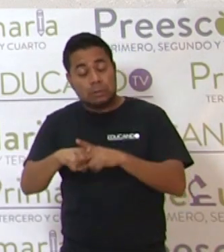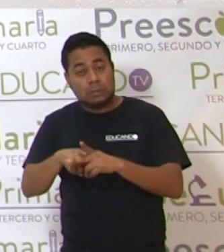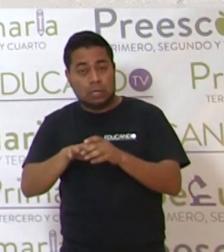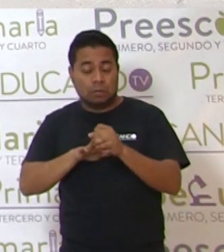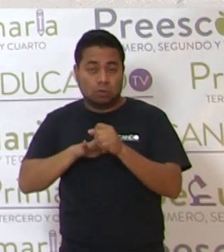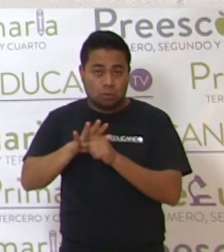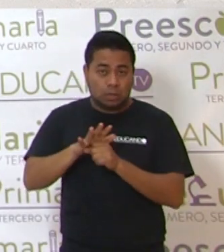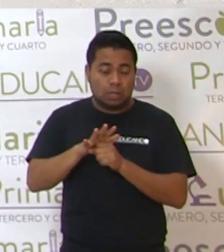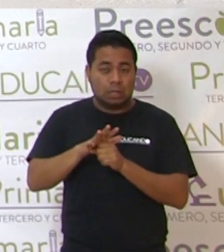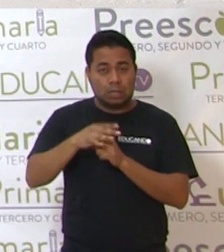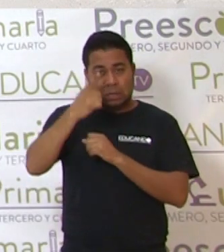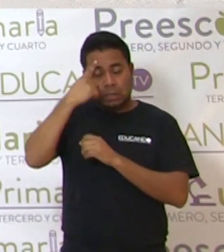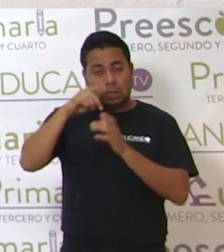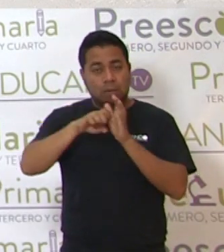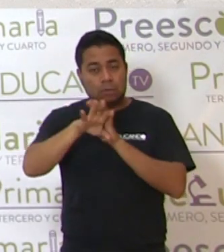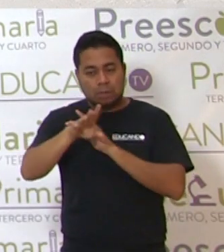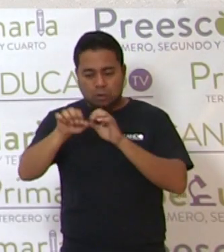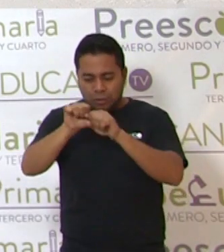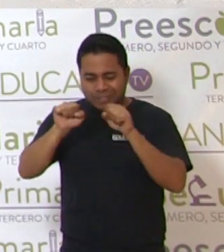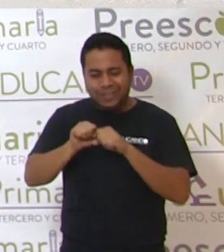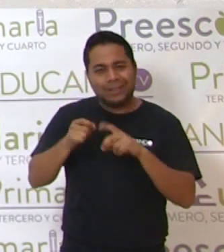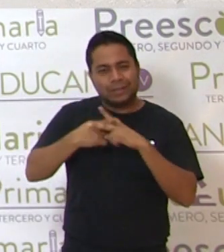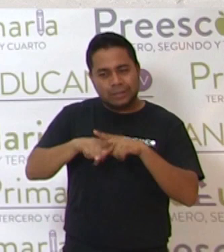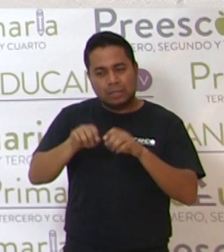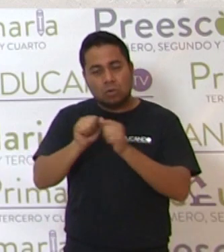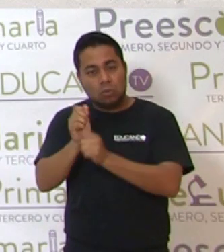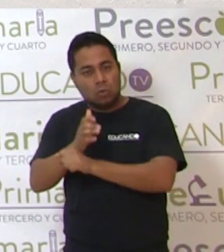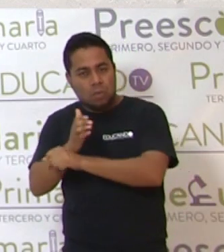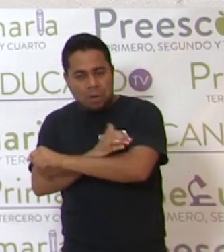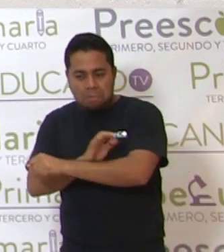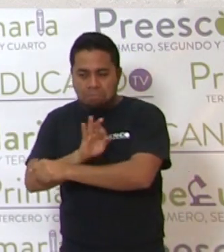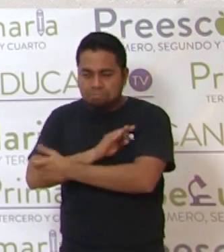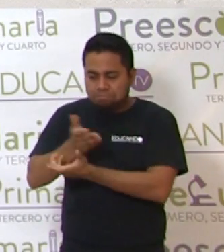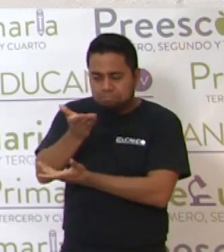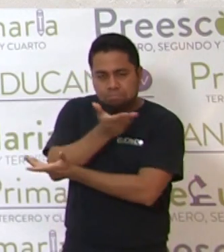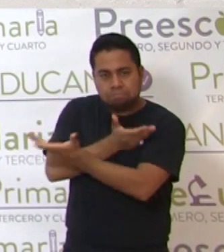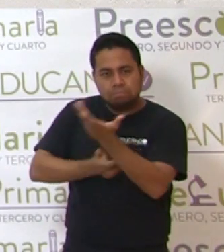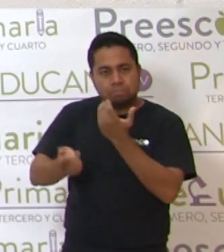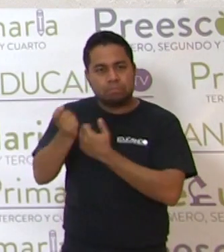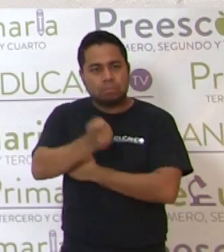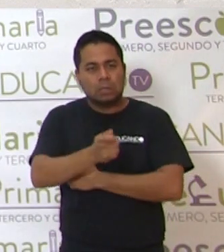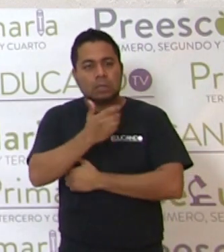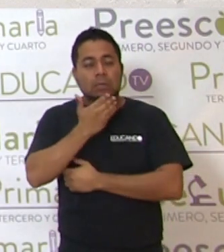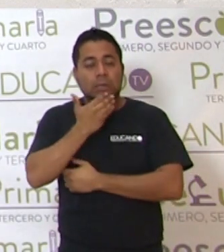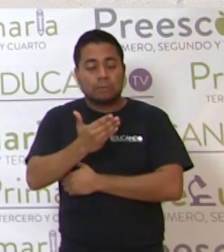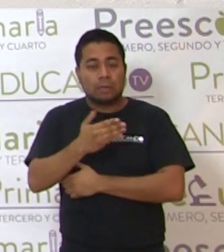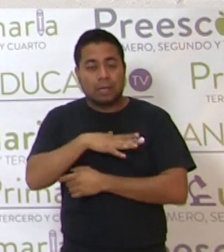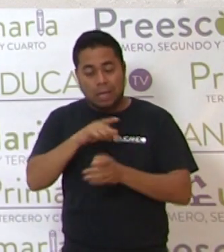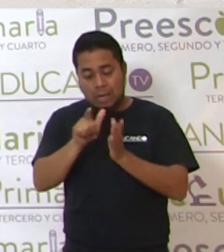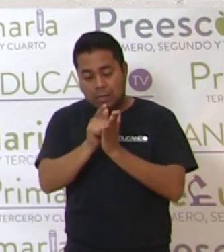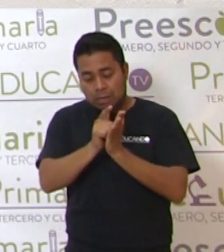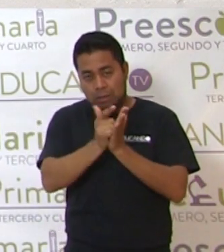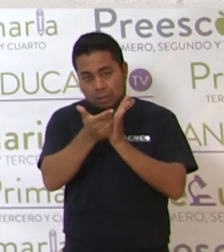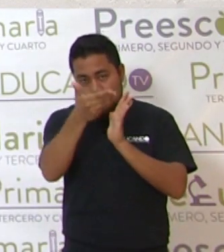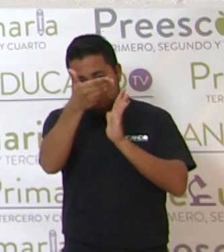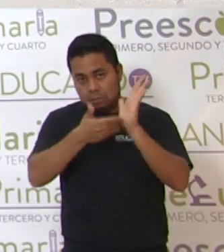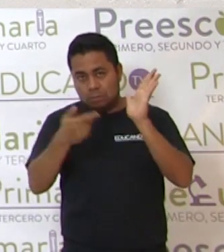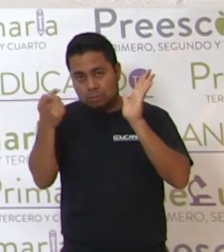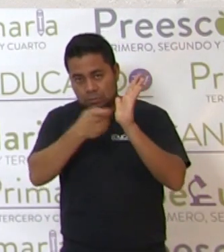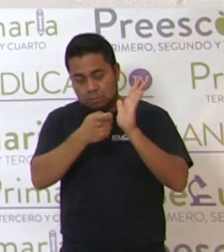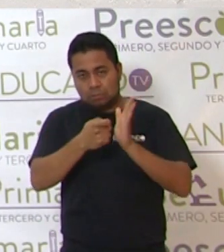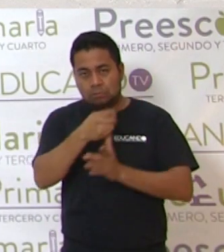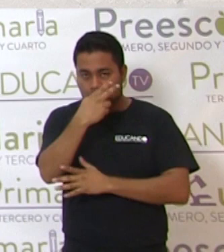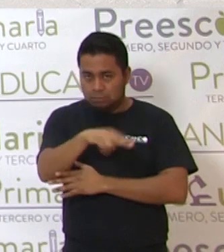trabajar en tu salón de clase con tus compañeros. Bien, tenemos este libro, se